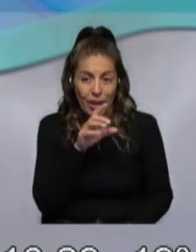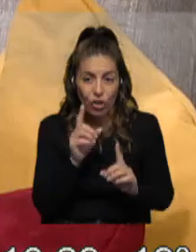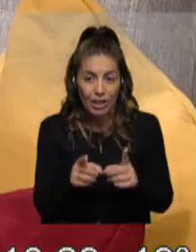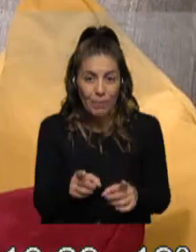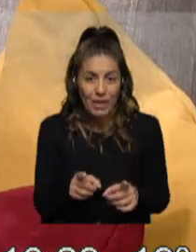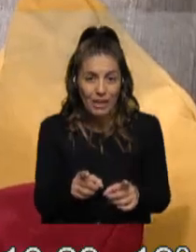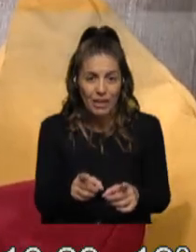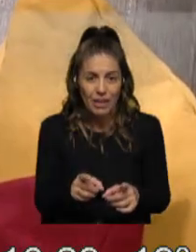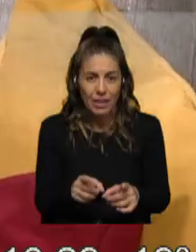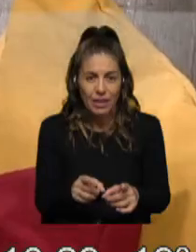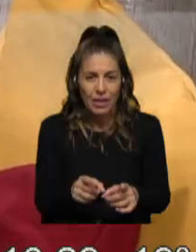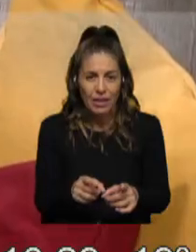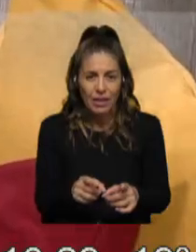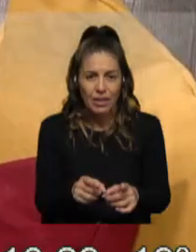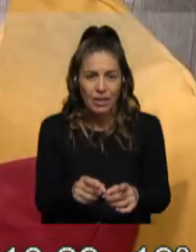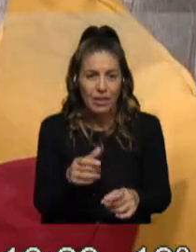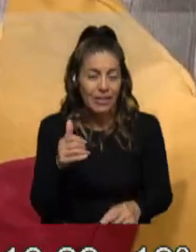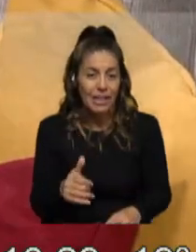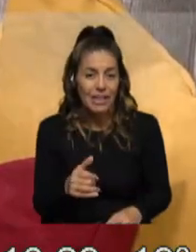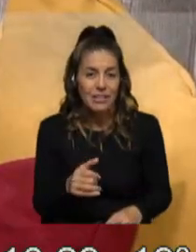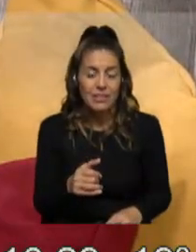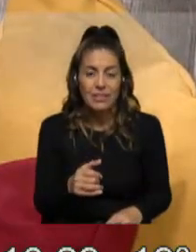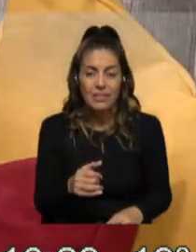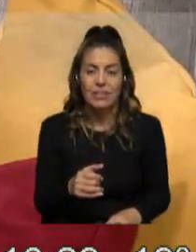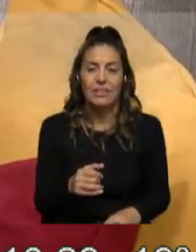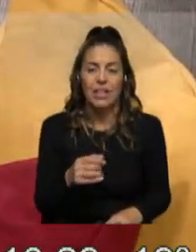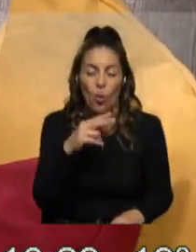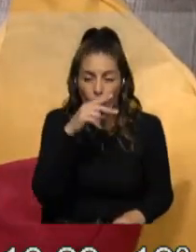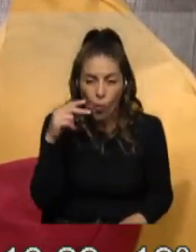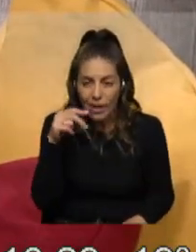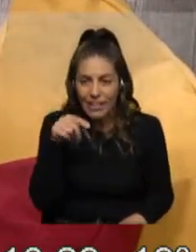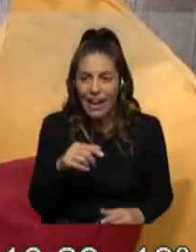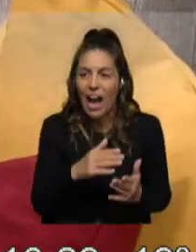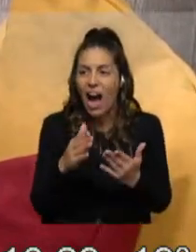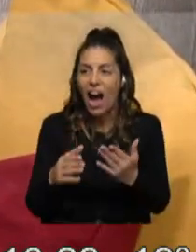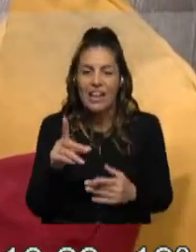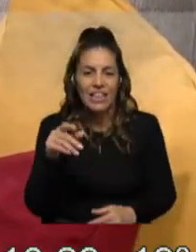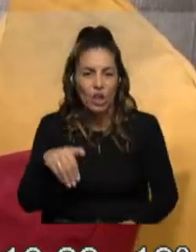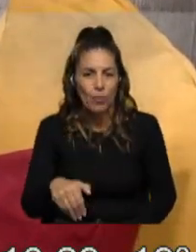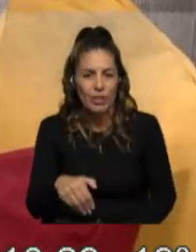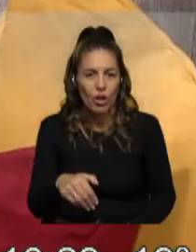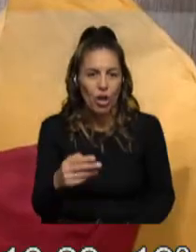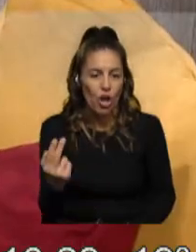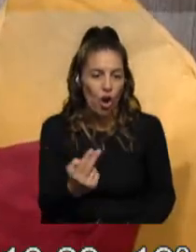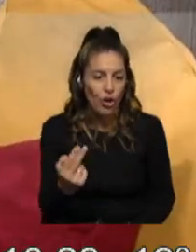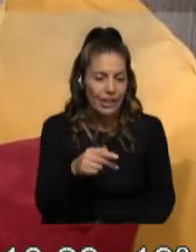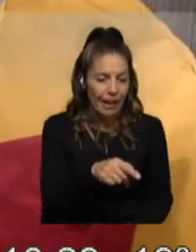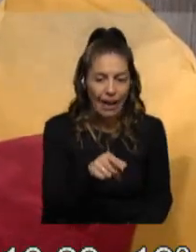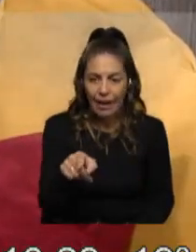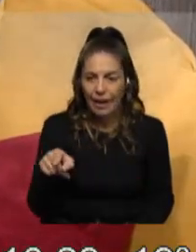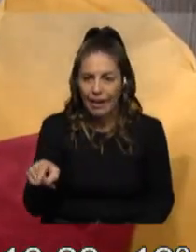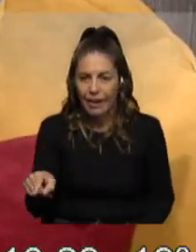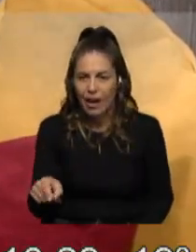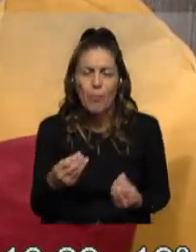bueno, tenés un hocico que huele de acá a no sé cuántos kilómetros y me orinás acá. Claro. Así, no